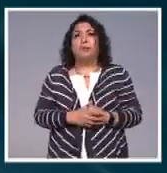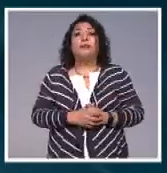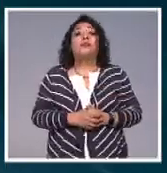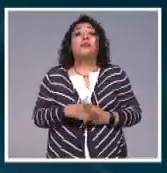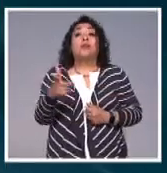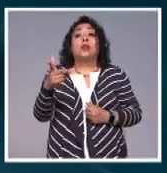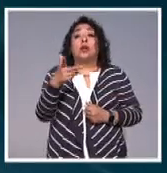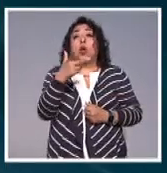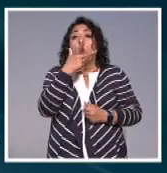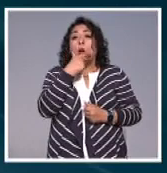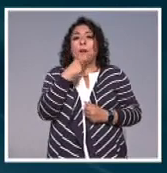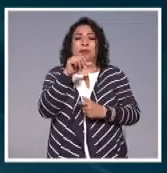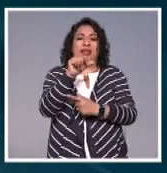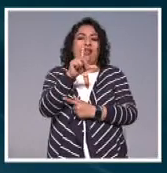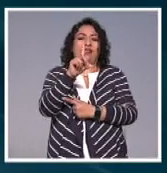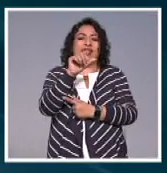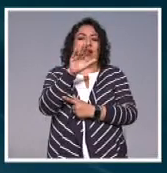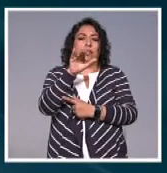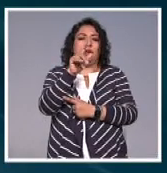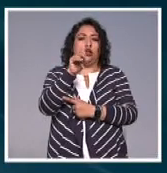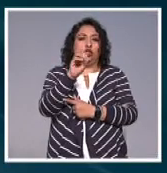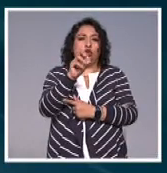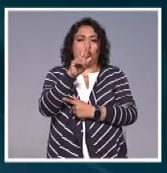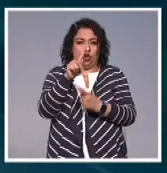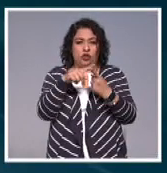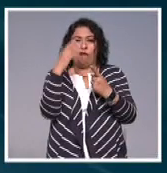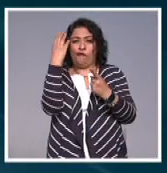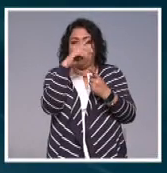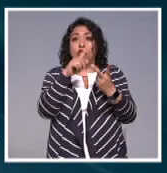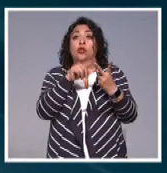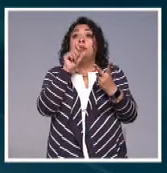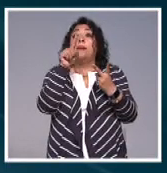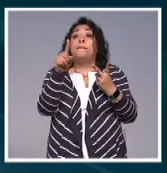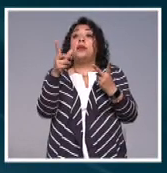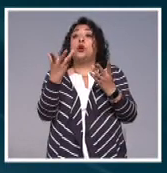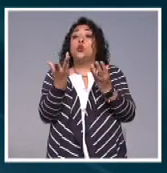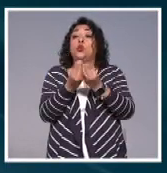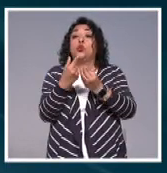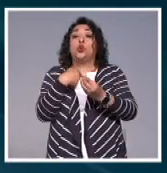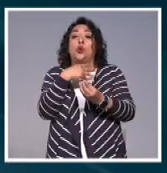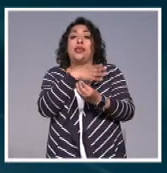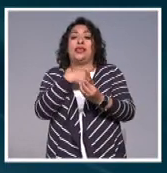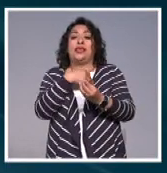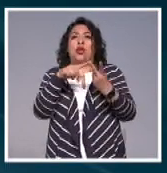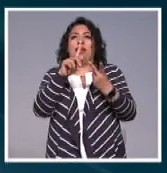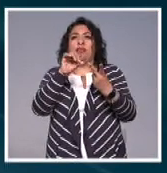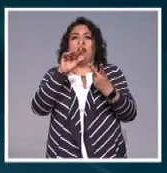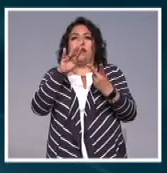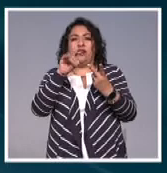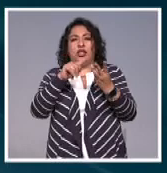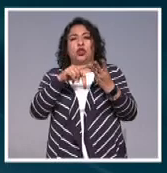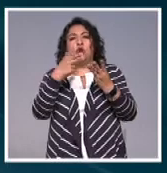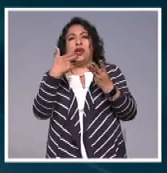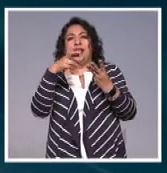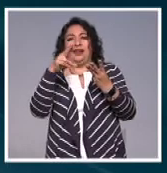El fotógrafo Adalberto Ríos Alay, pero también colaboran sus hijos Adalberto y Ernesto,